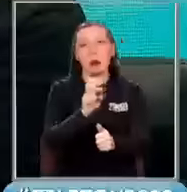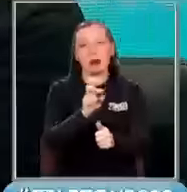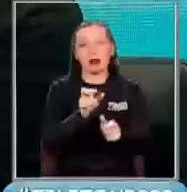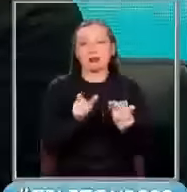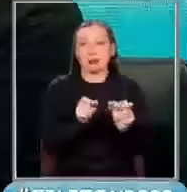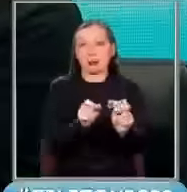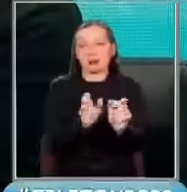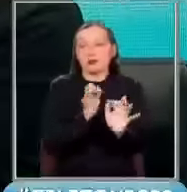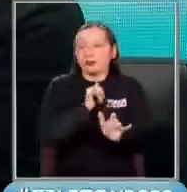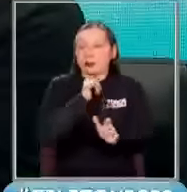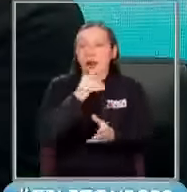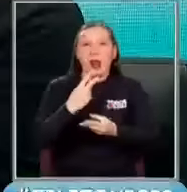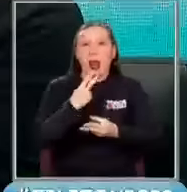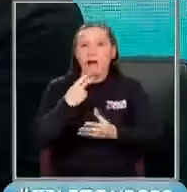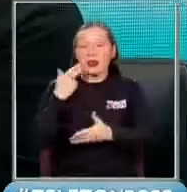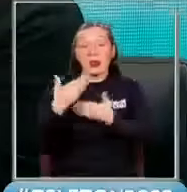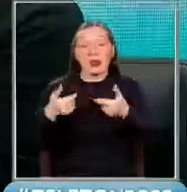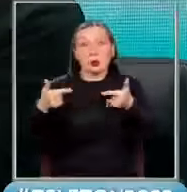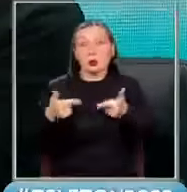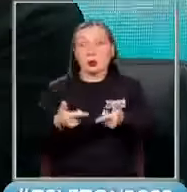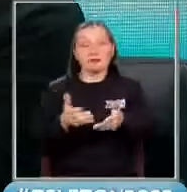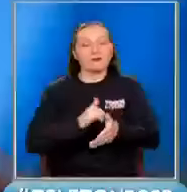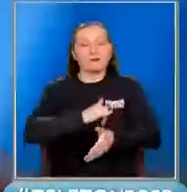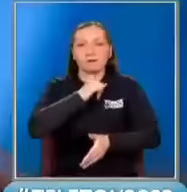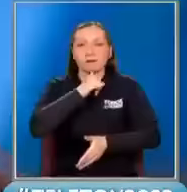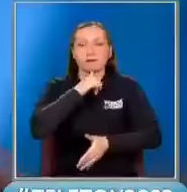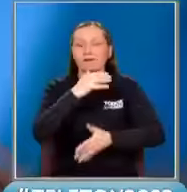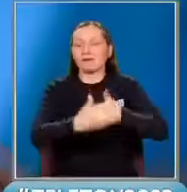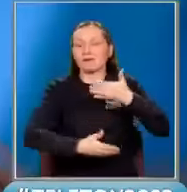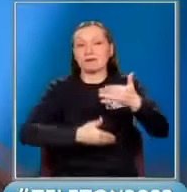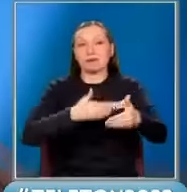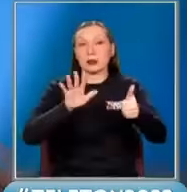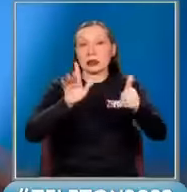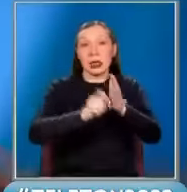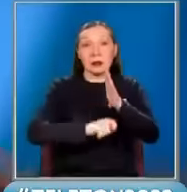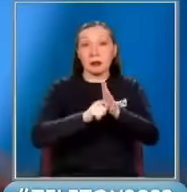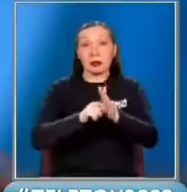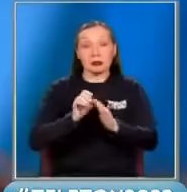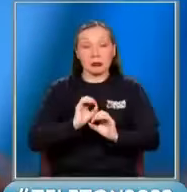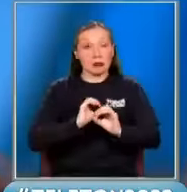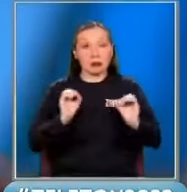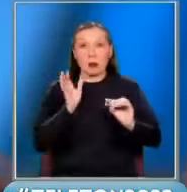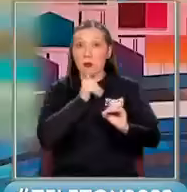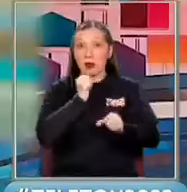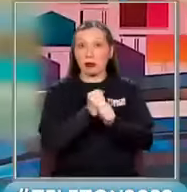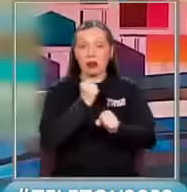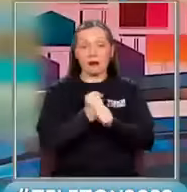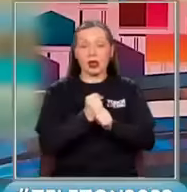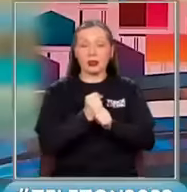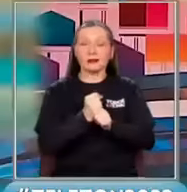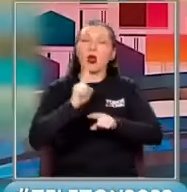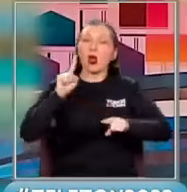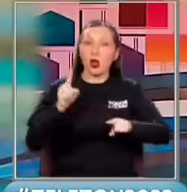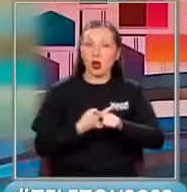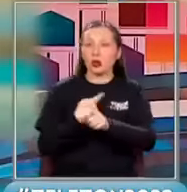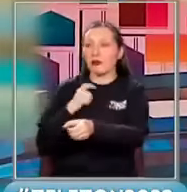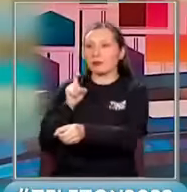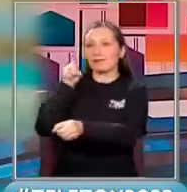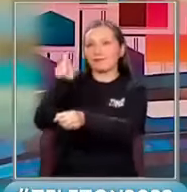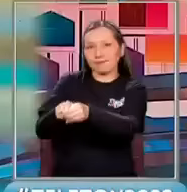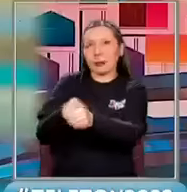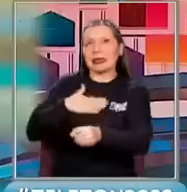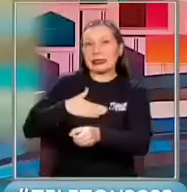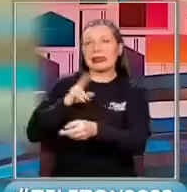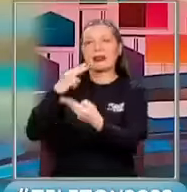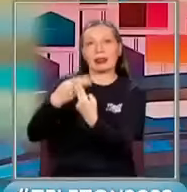No sé si el destino, la suerte, no lo sé. Pero esos 6 meses que estuve sin trabajo, aproveché de hacer nuevamente la postulación a Teletón.